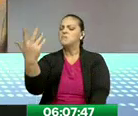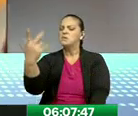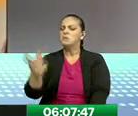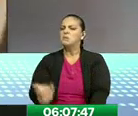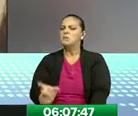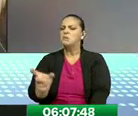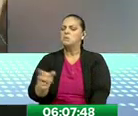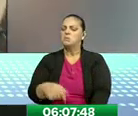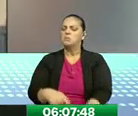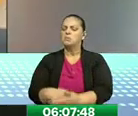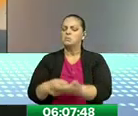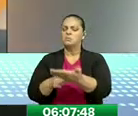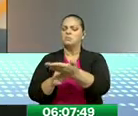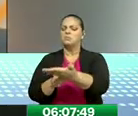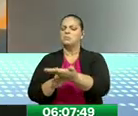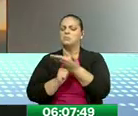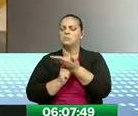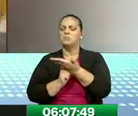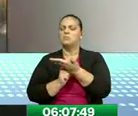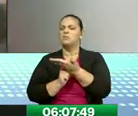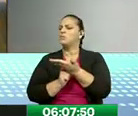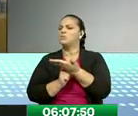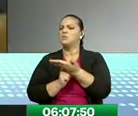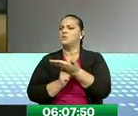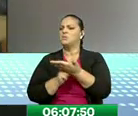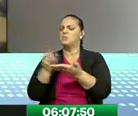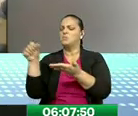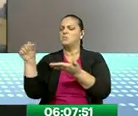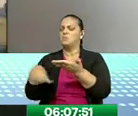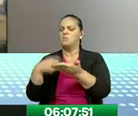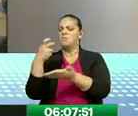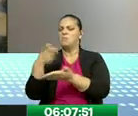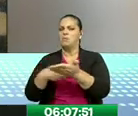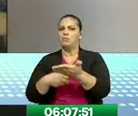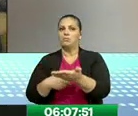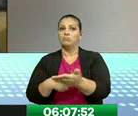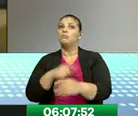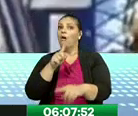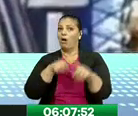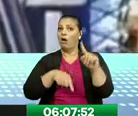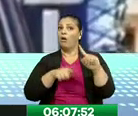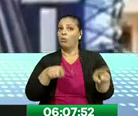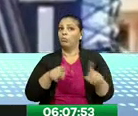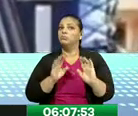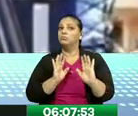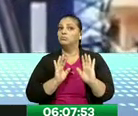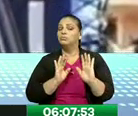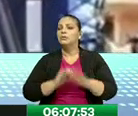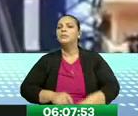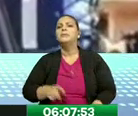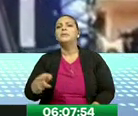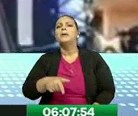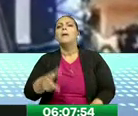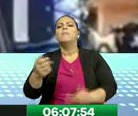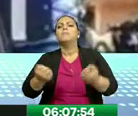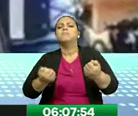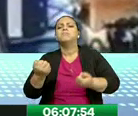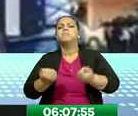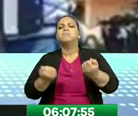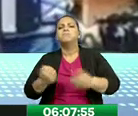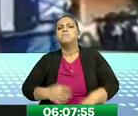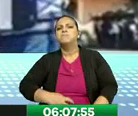peligro, el conductor no es el detalle. Aquí el detalle y el peligro es la agresión, ya sea conductor, ya